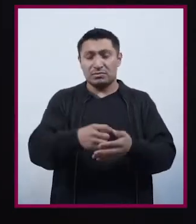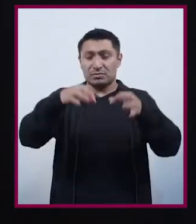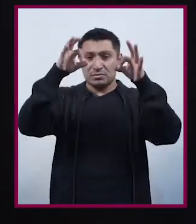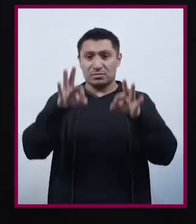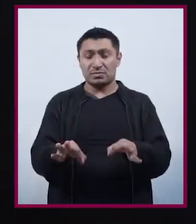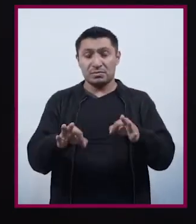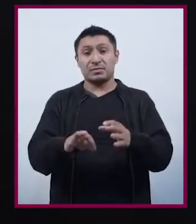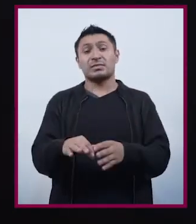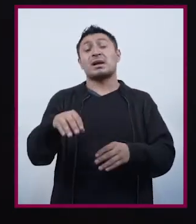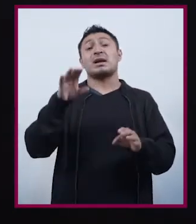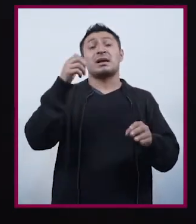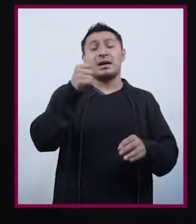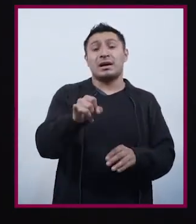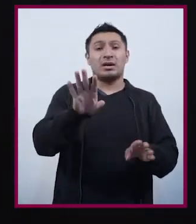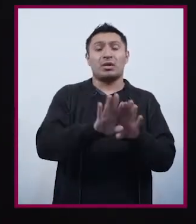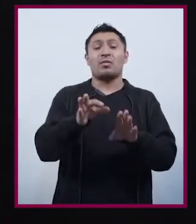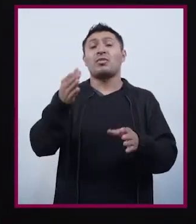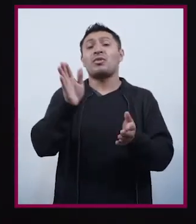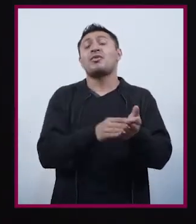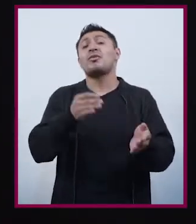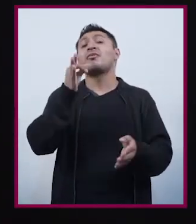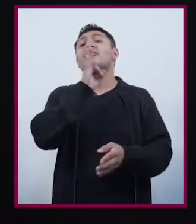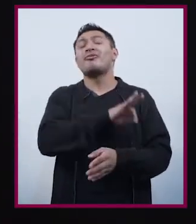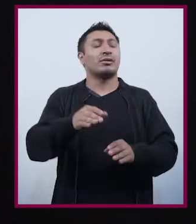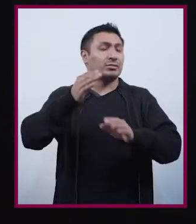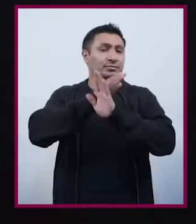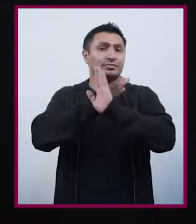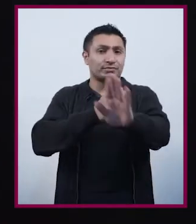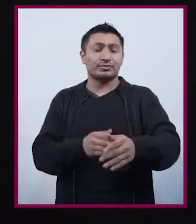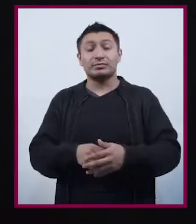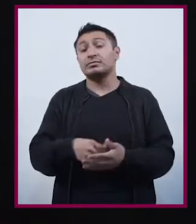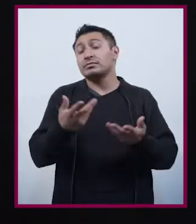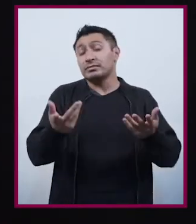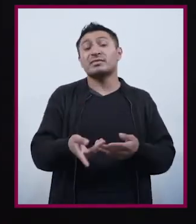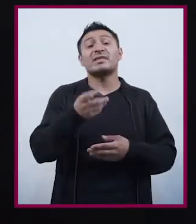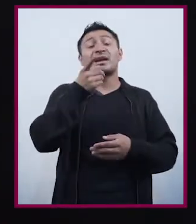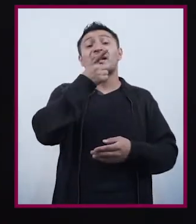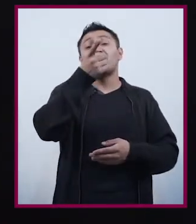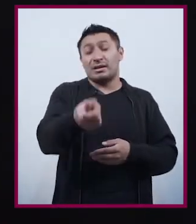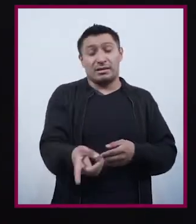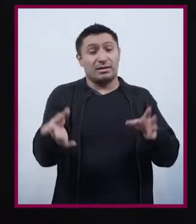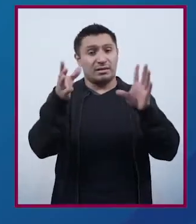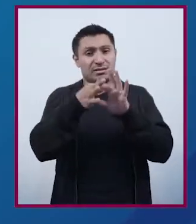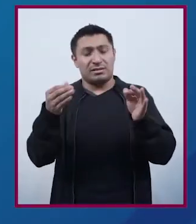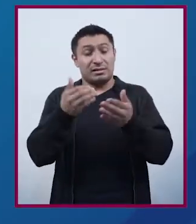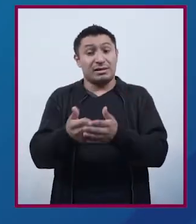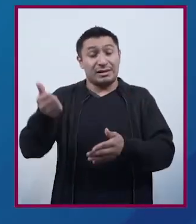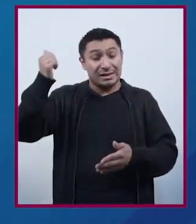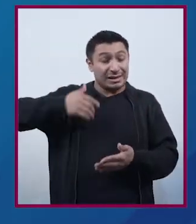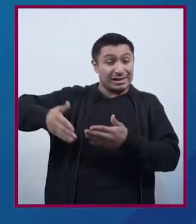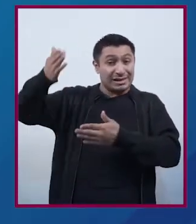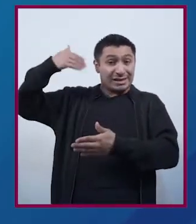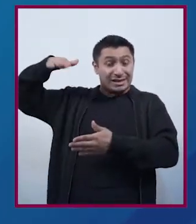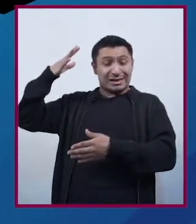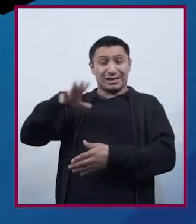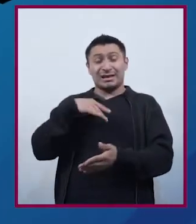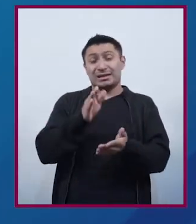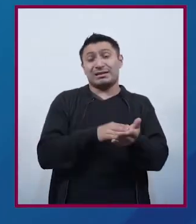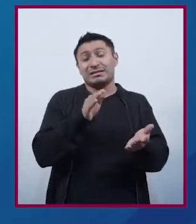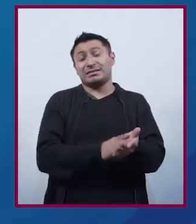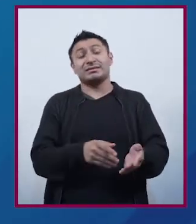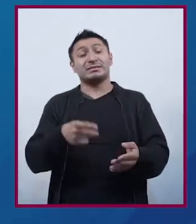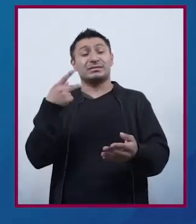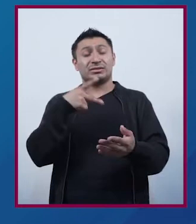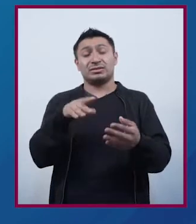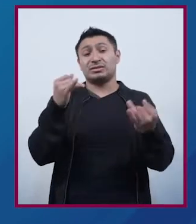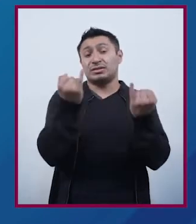evitan las falsificaciones. Y para hablar del respaldo, déjanos decirte que si bien antiguamente un billete estaba